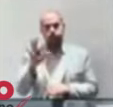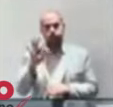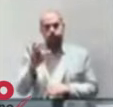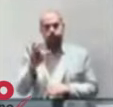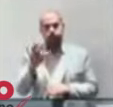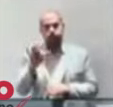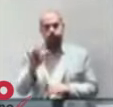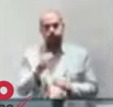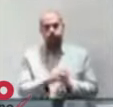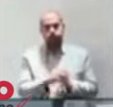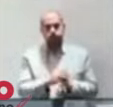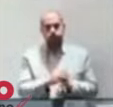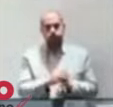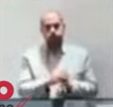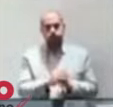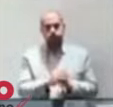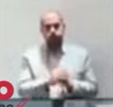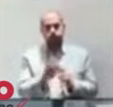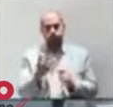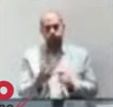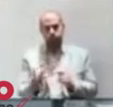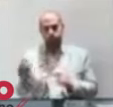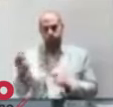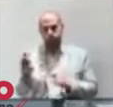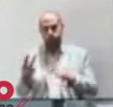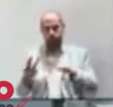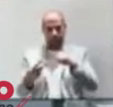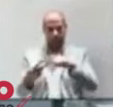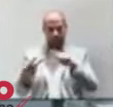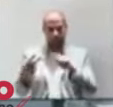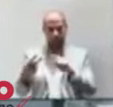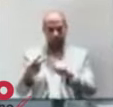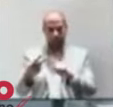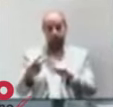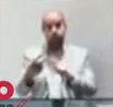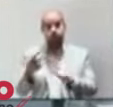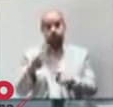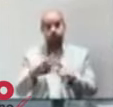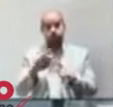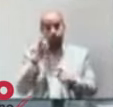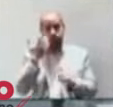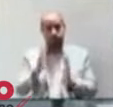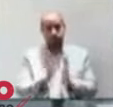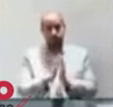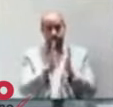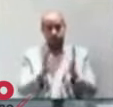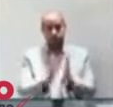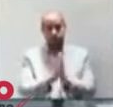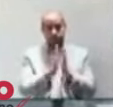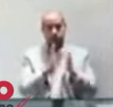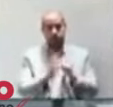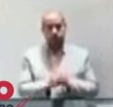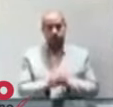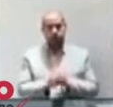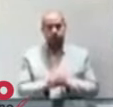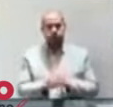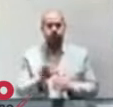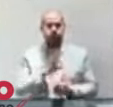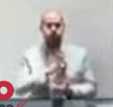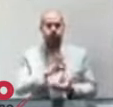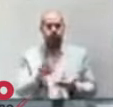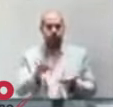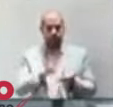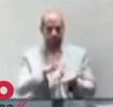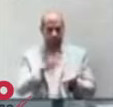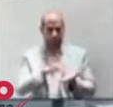340 reservados. Quienes deseen hacer uso de la palabra, sírvanse